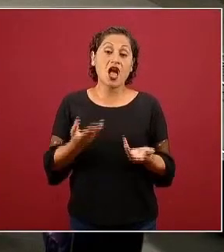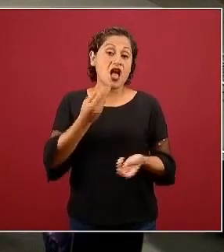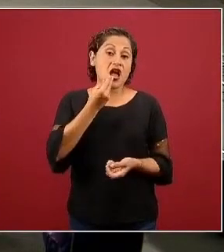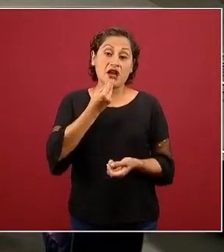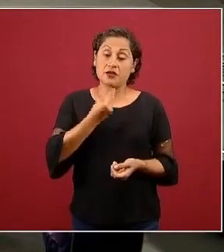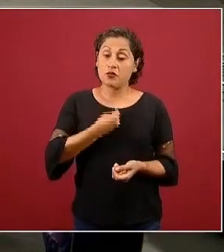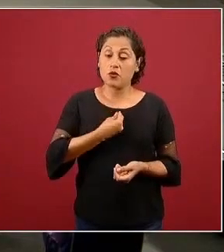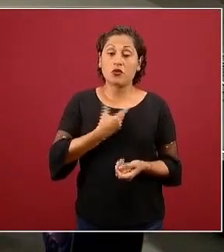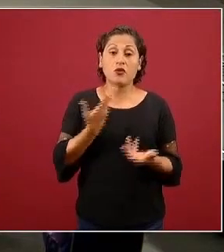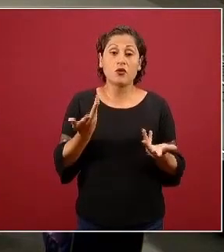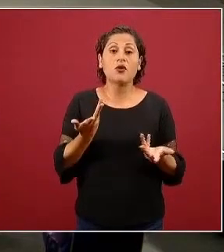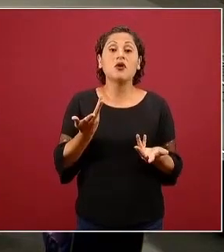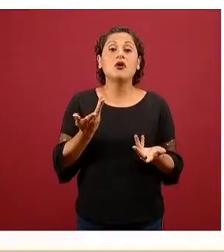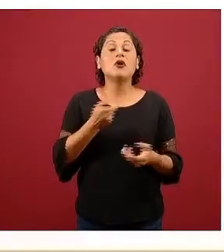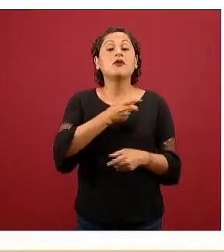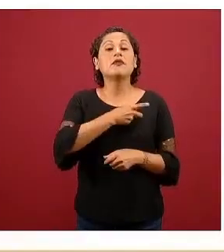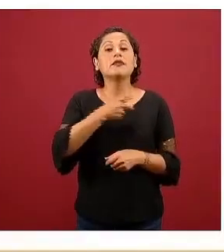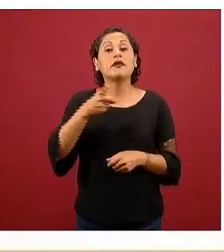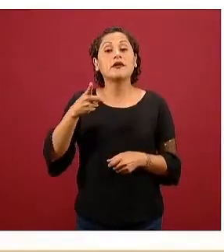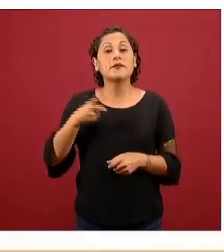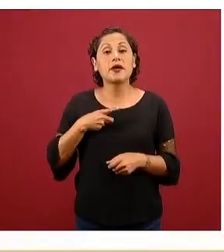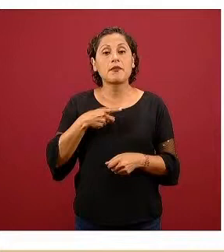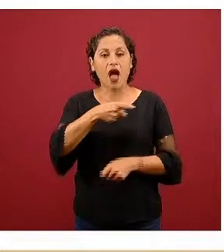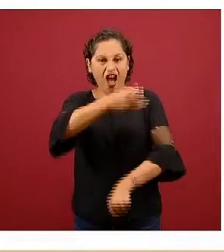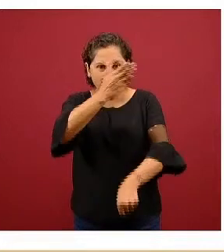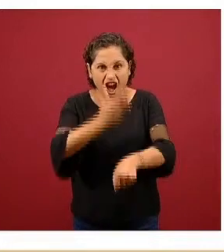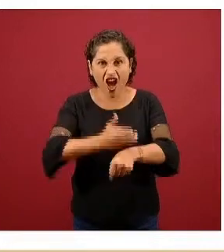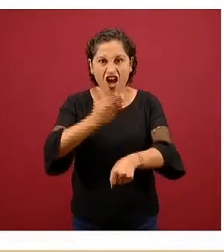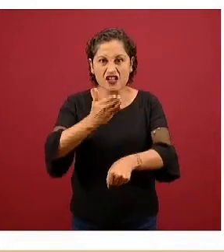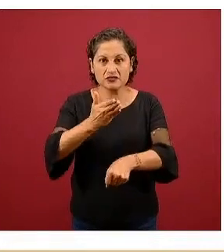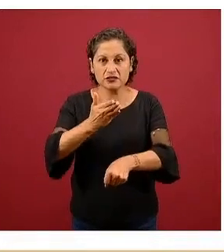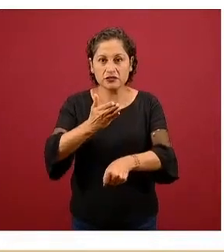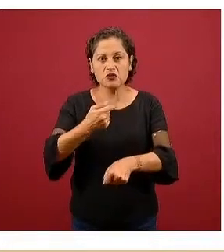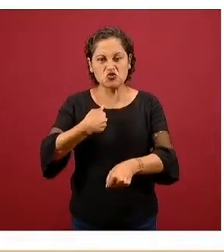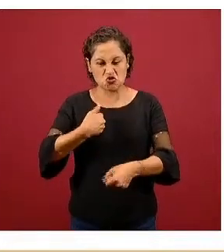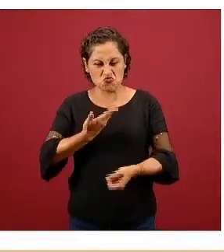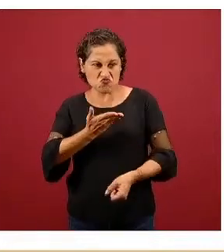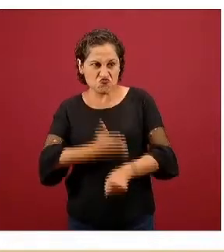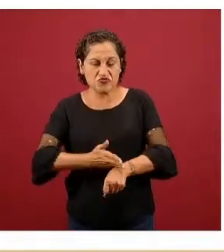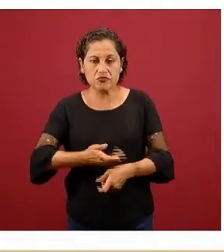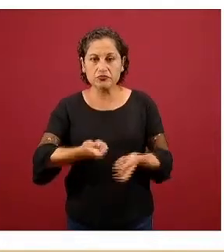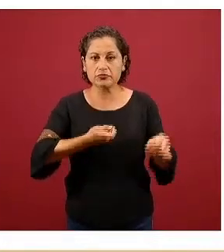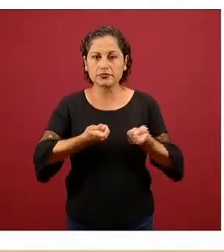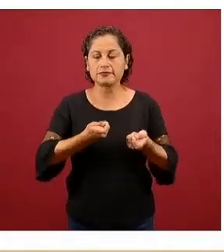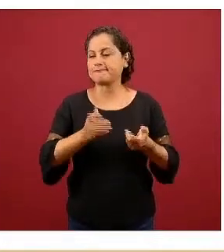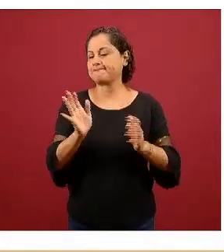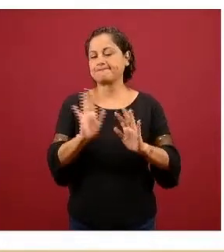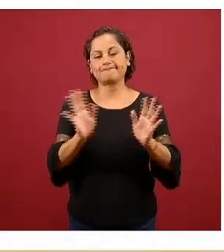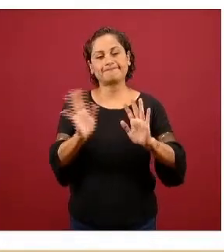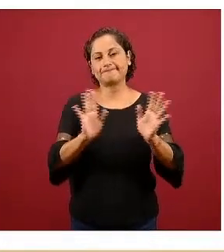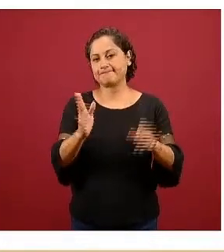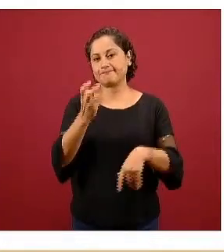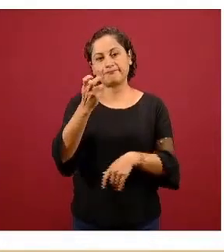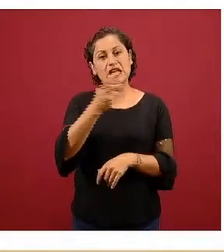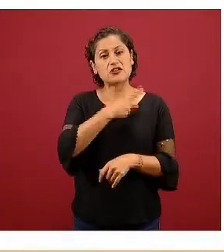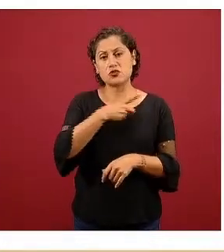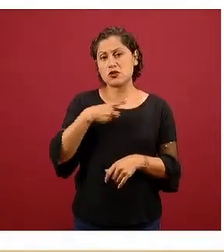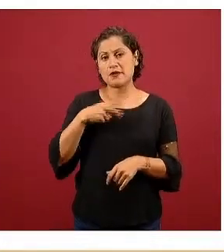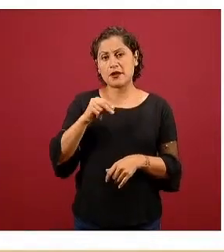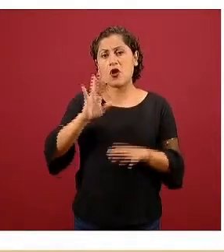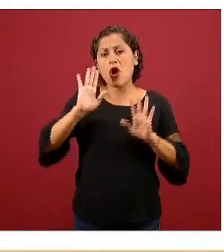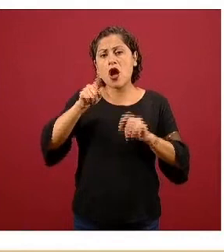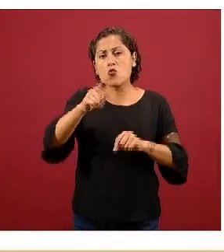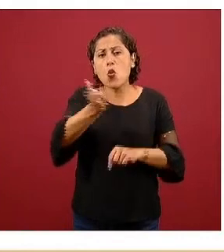medida de lo posible, evitar utilizar el castigo como una medida de control. A lo mejor esto es lo que frecuentemente